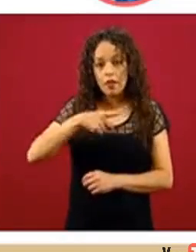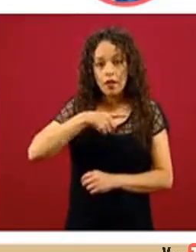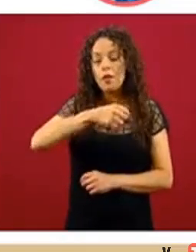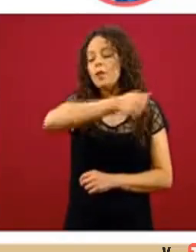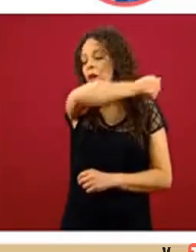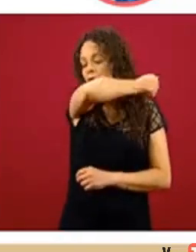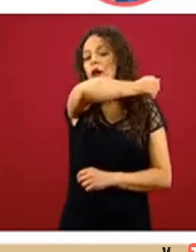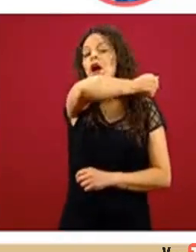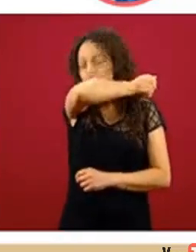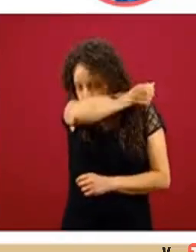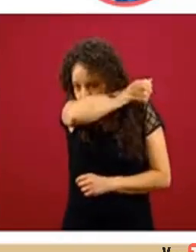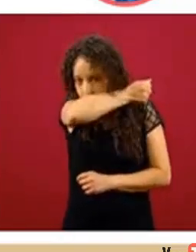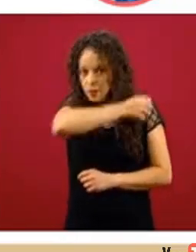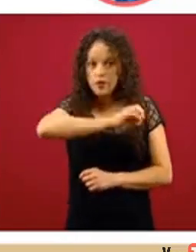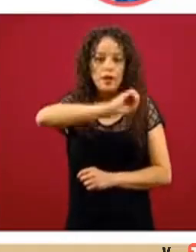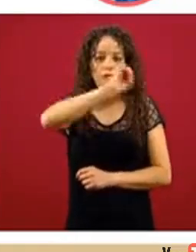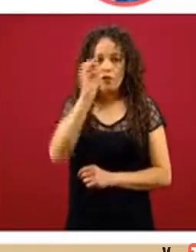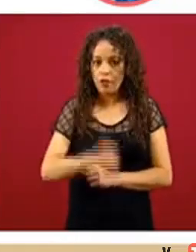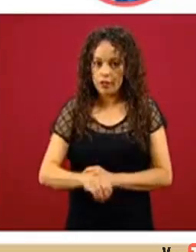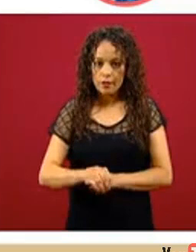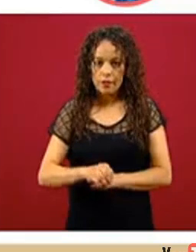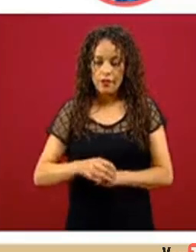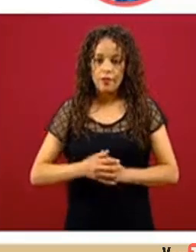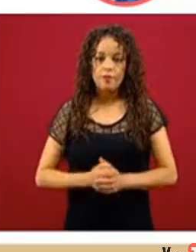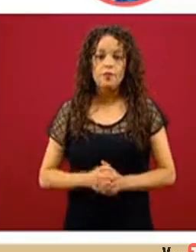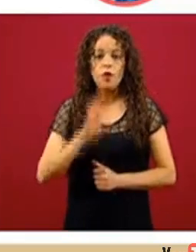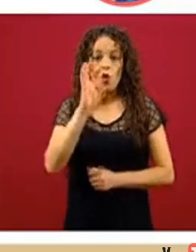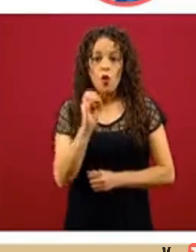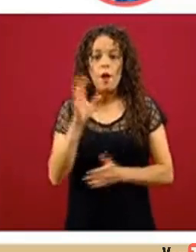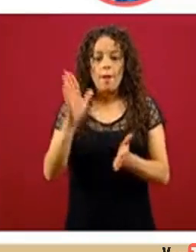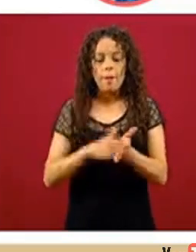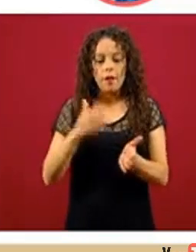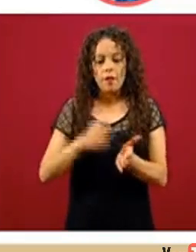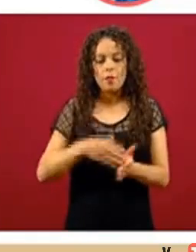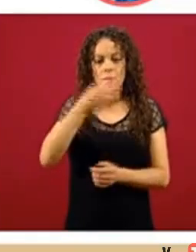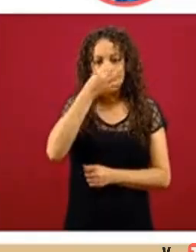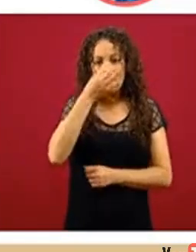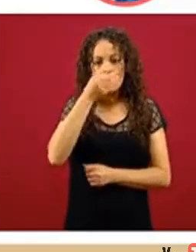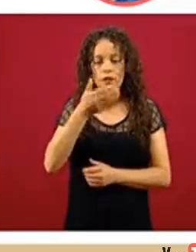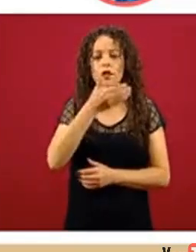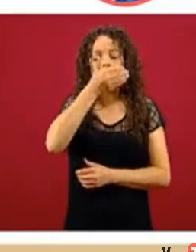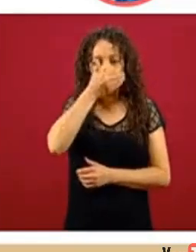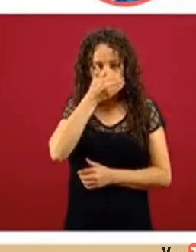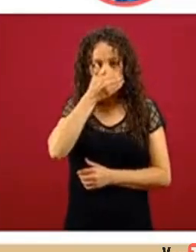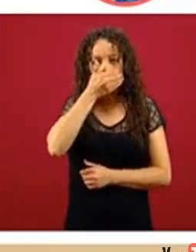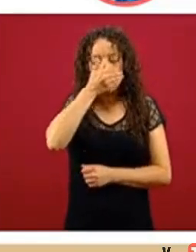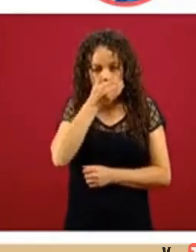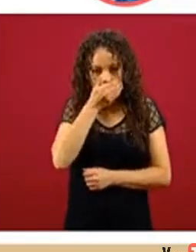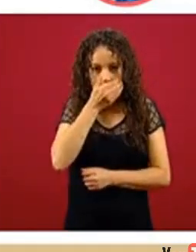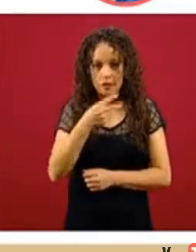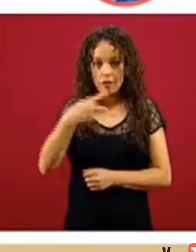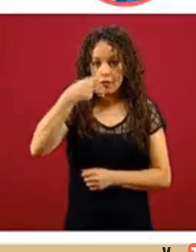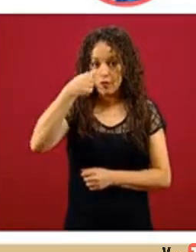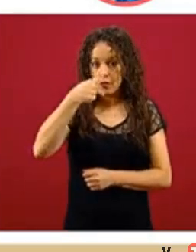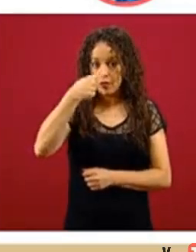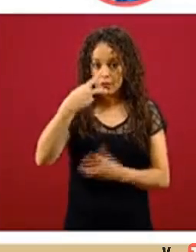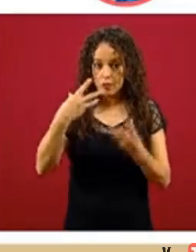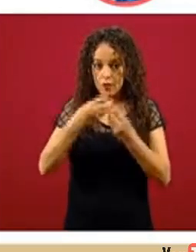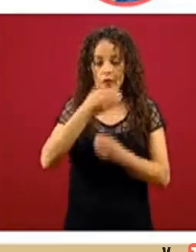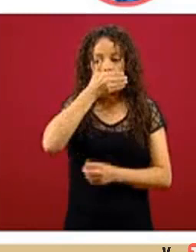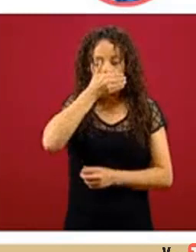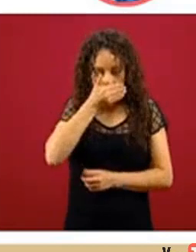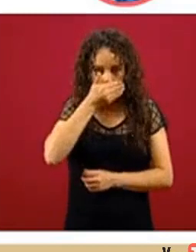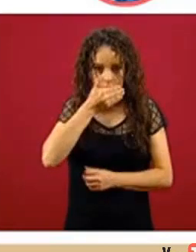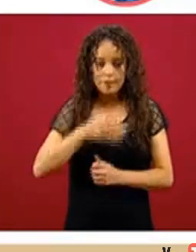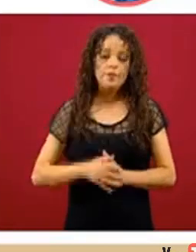ángulo interno del codo o con un pañuelo desechable tapando nariz y boca. Mantener la